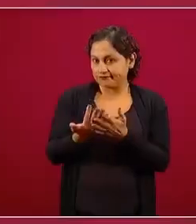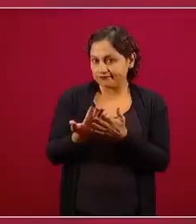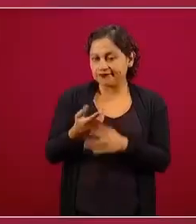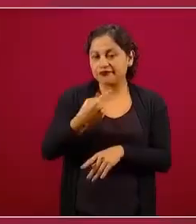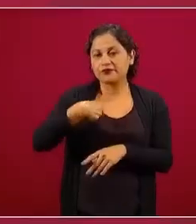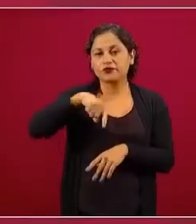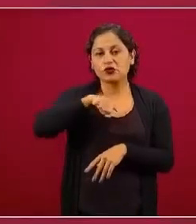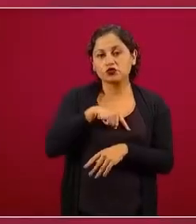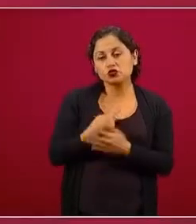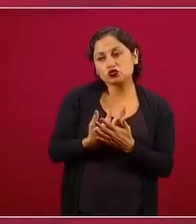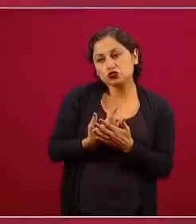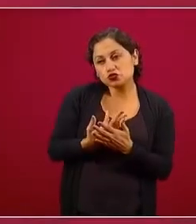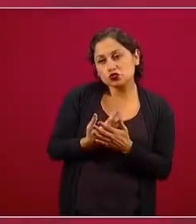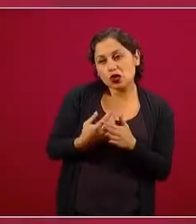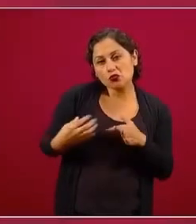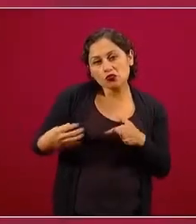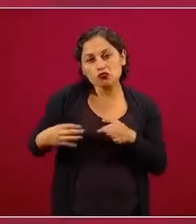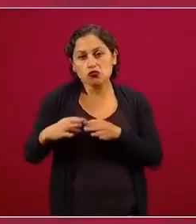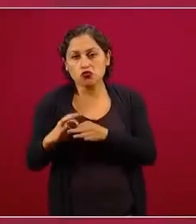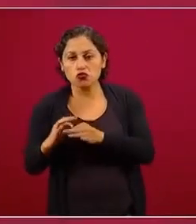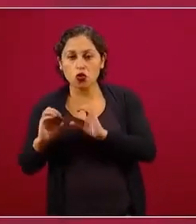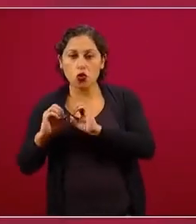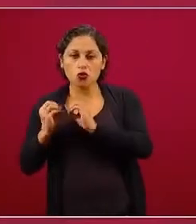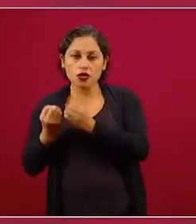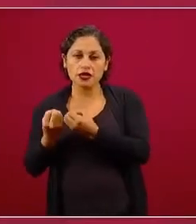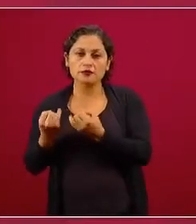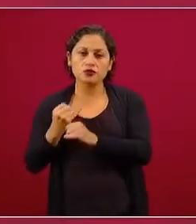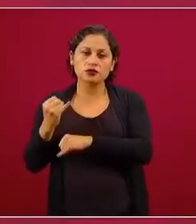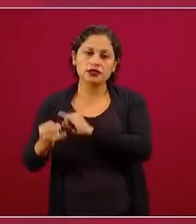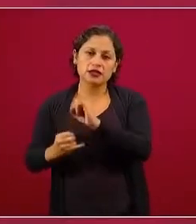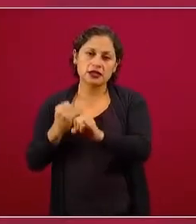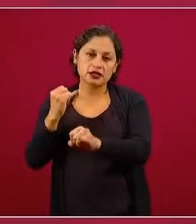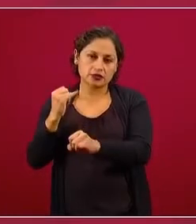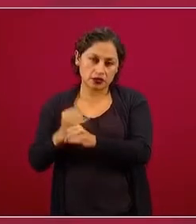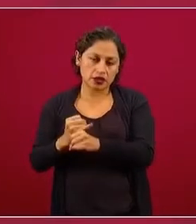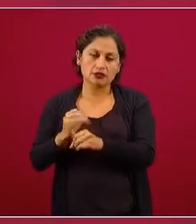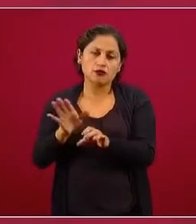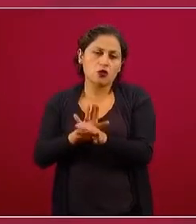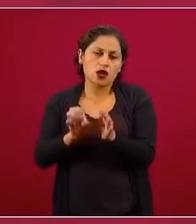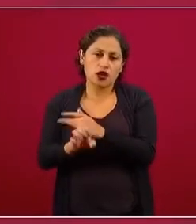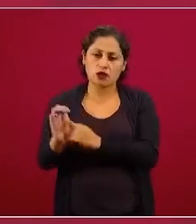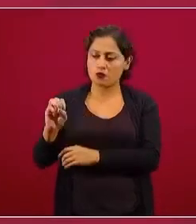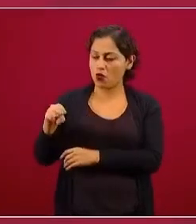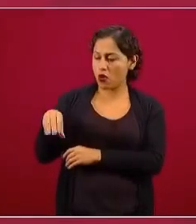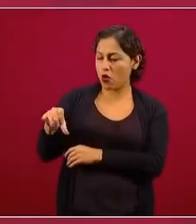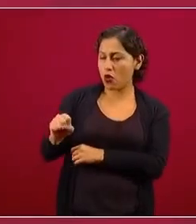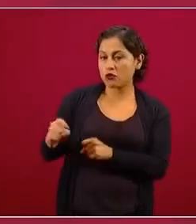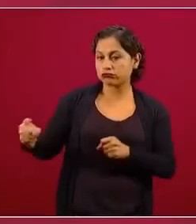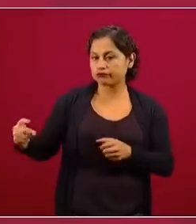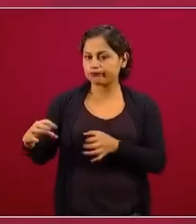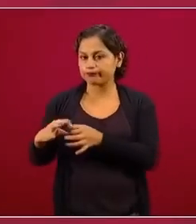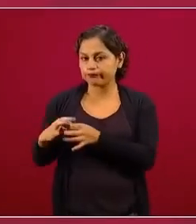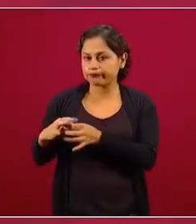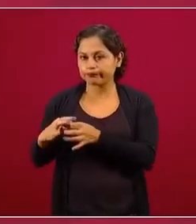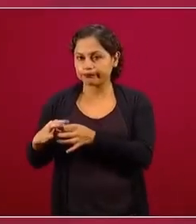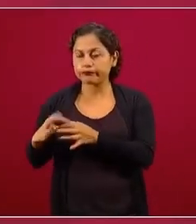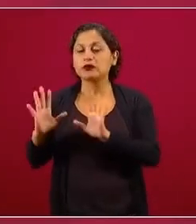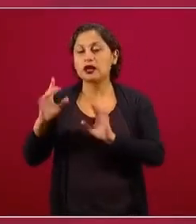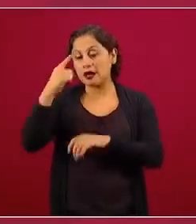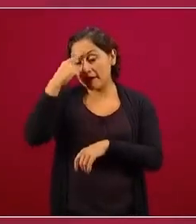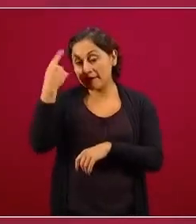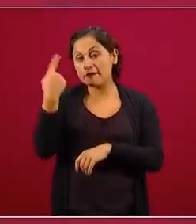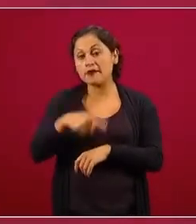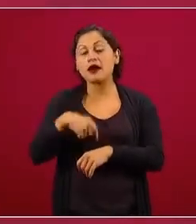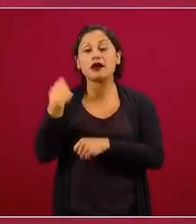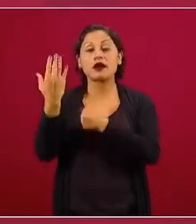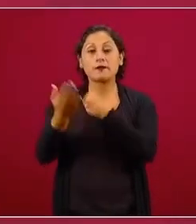organismos internacionales, sobre todo de la Organización Mundial de la Salud, para estar listos cuando en su momento exista